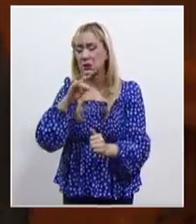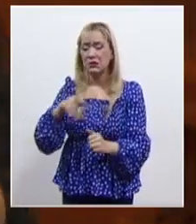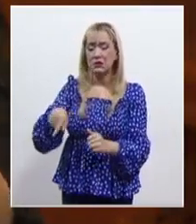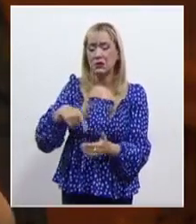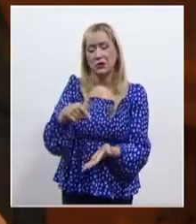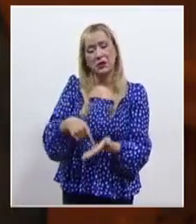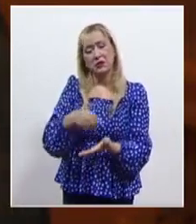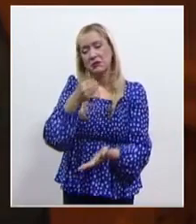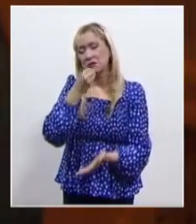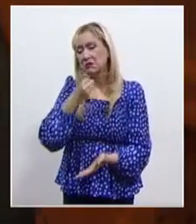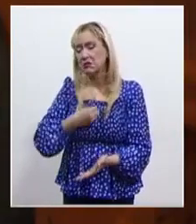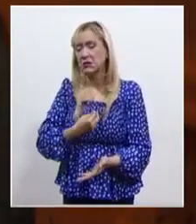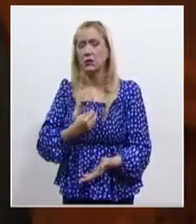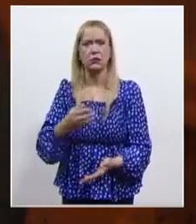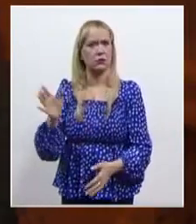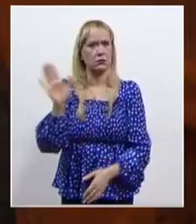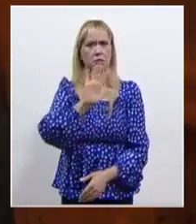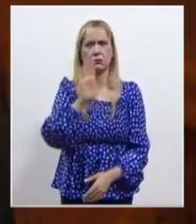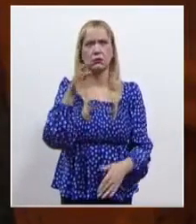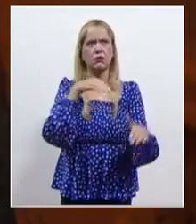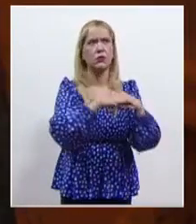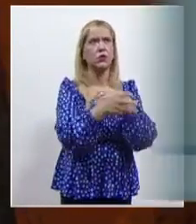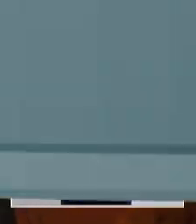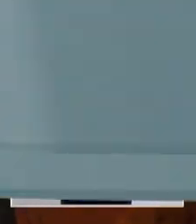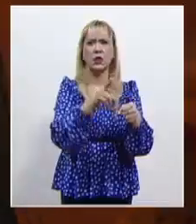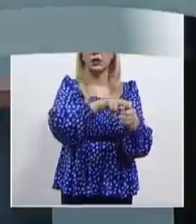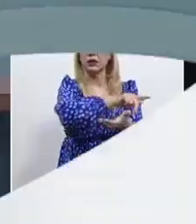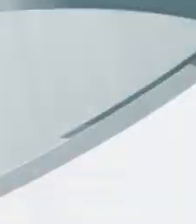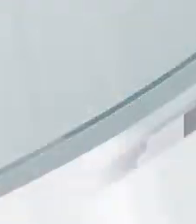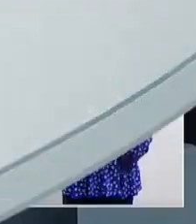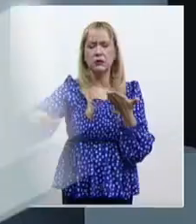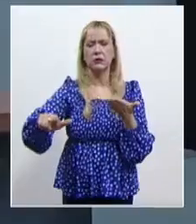que tiene que ser gratuita.